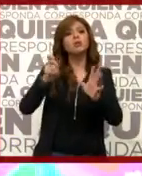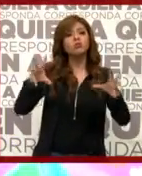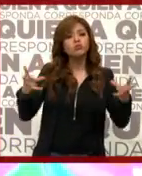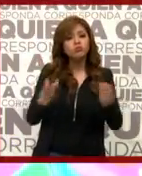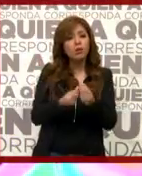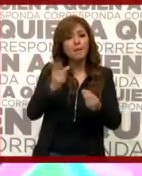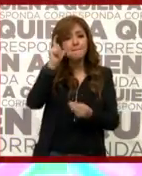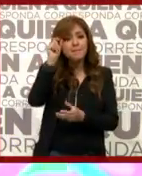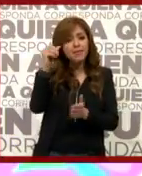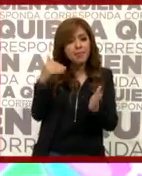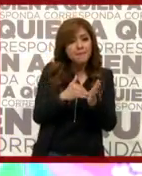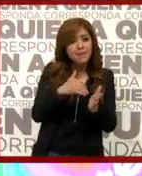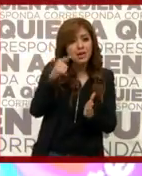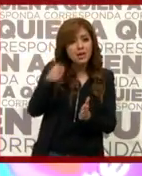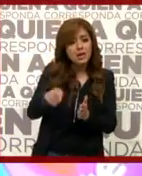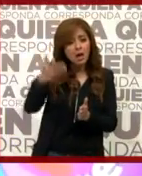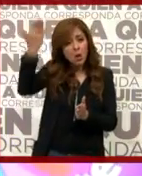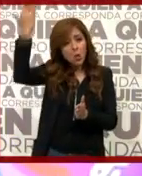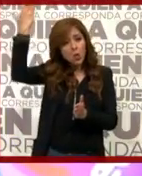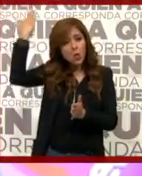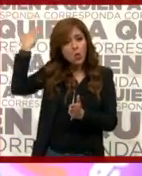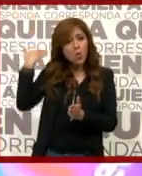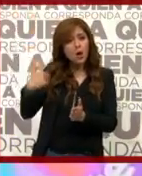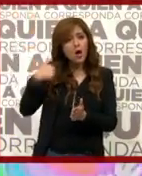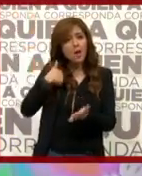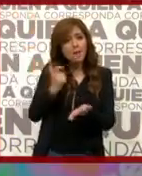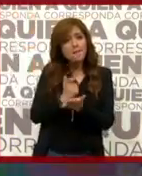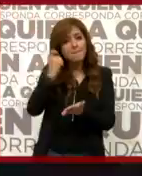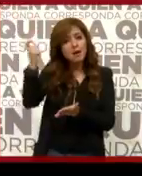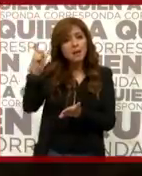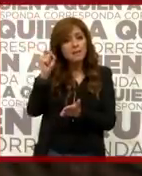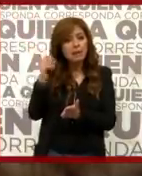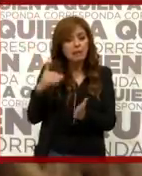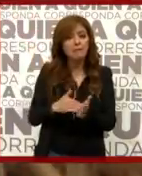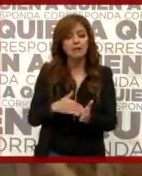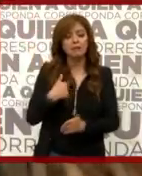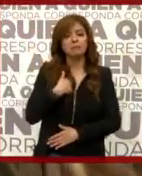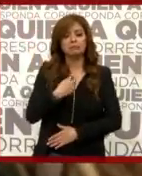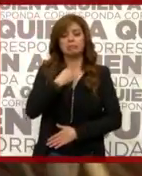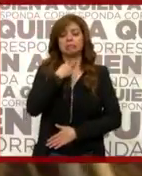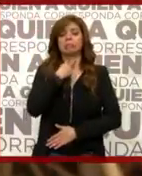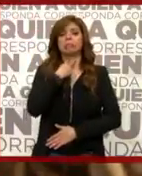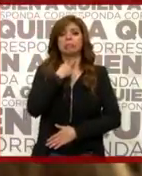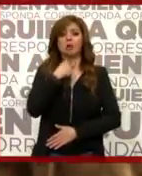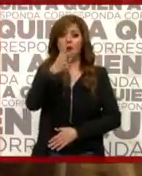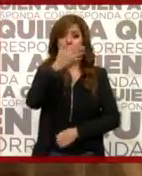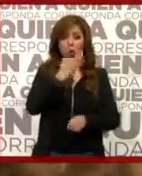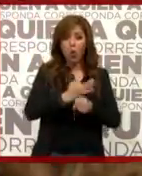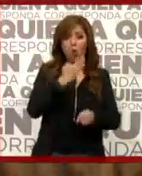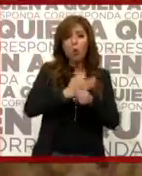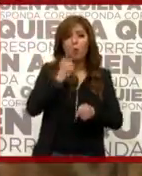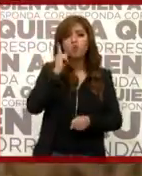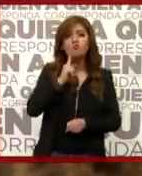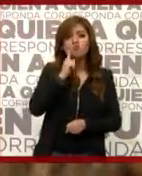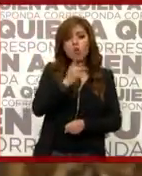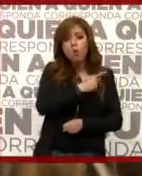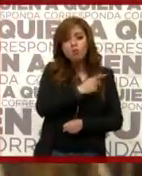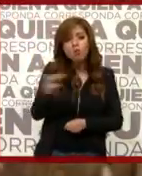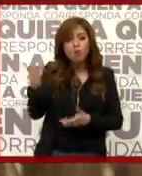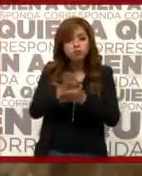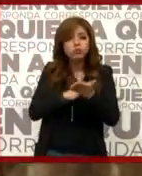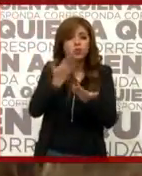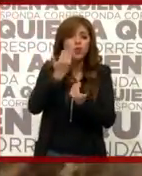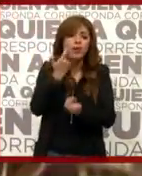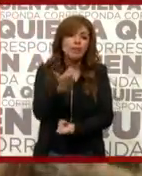mil y pico de pesos que había en aquel entonces había que pagar ya 20 mil pesos por las condiciones en las que se encuentra no tienen para